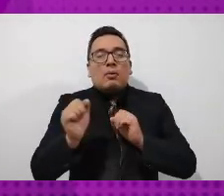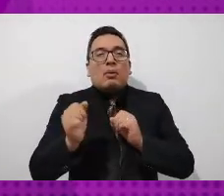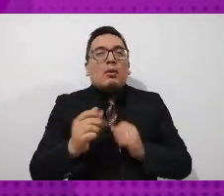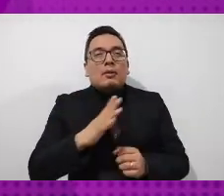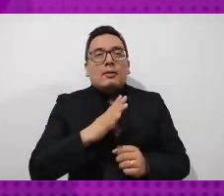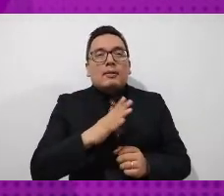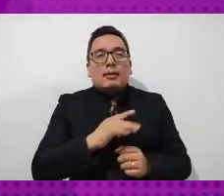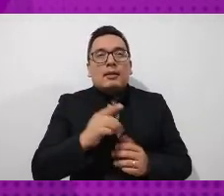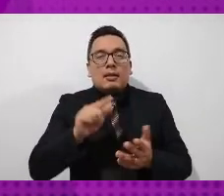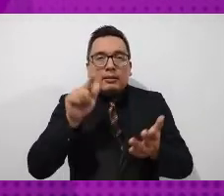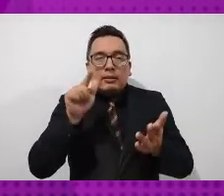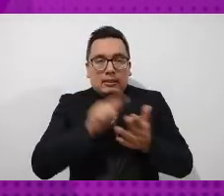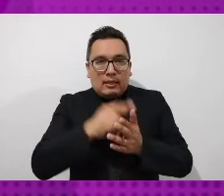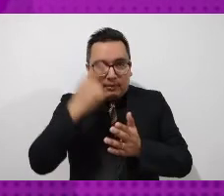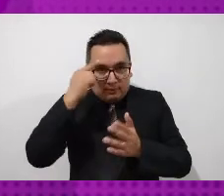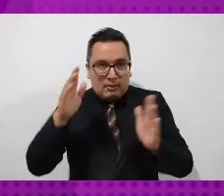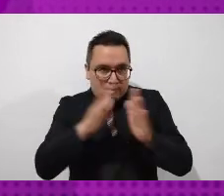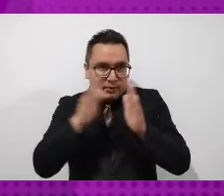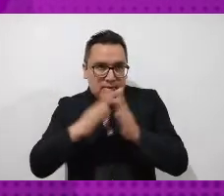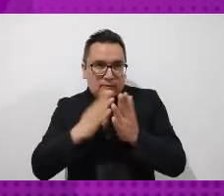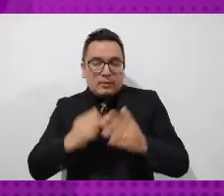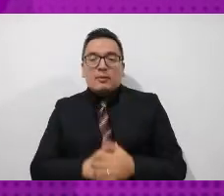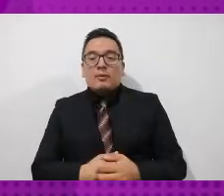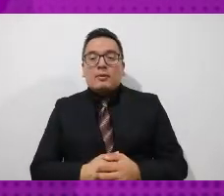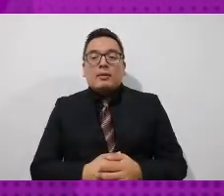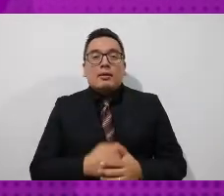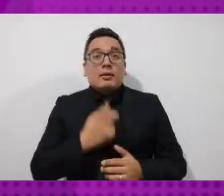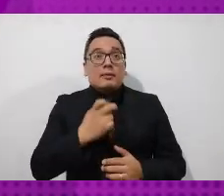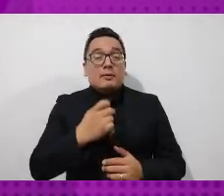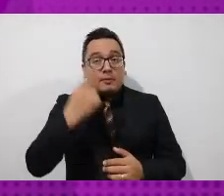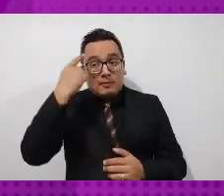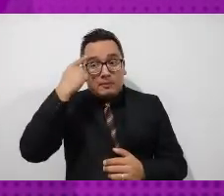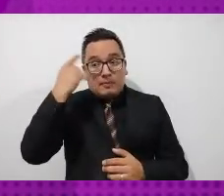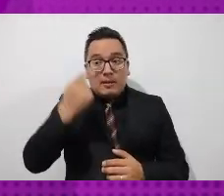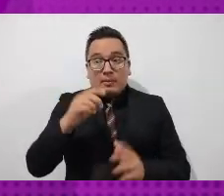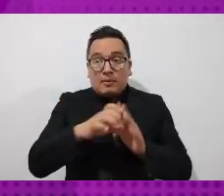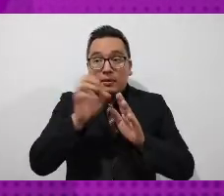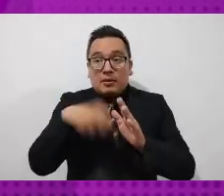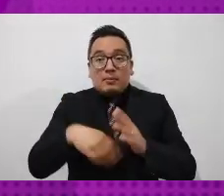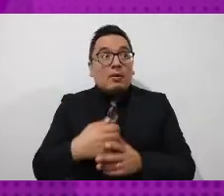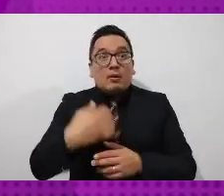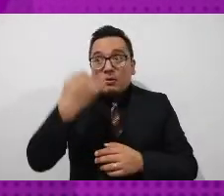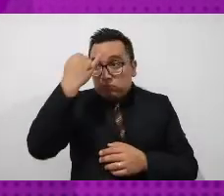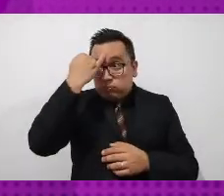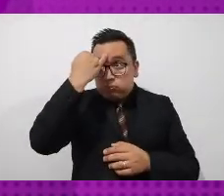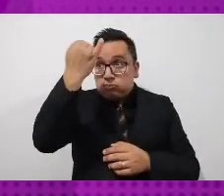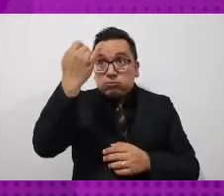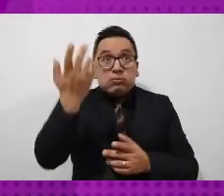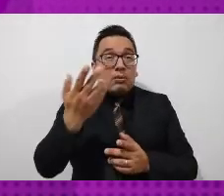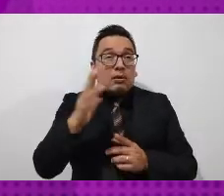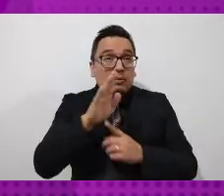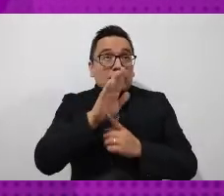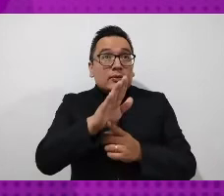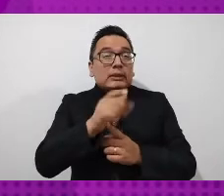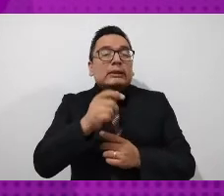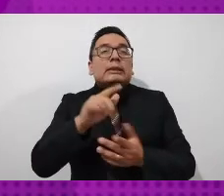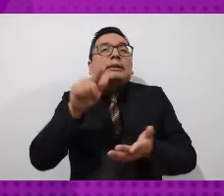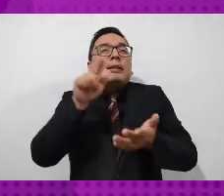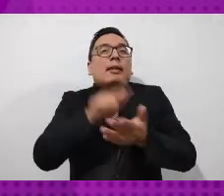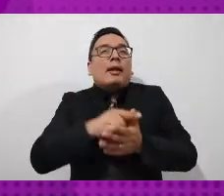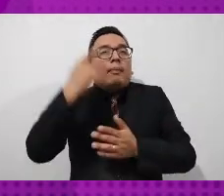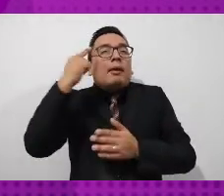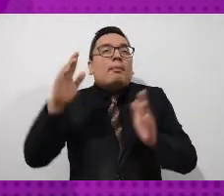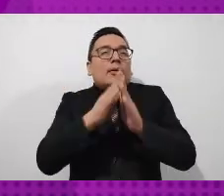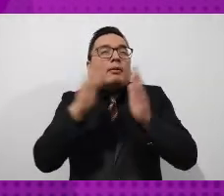mecanismos de participación ciudadana, es decir, estos mecanismos como la iniciativa popular, es la Ley de Participación